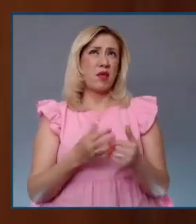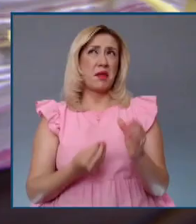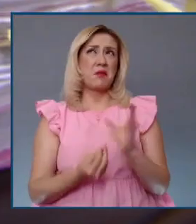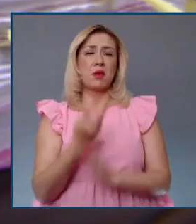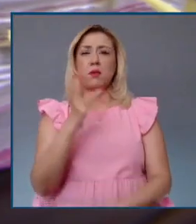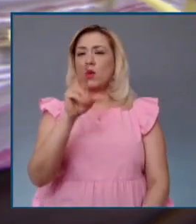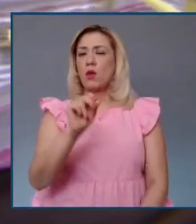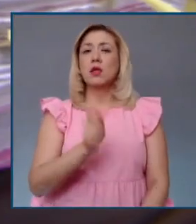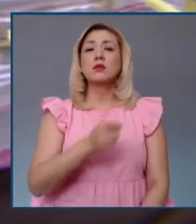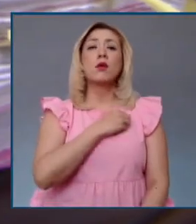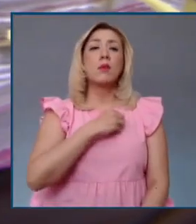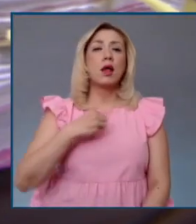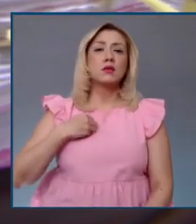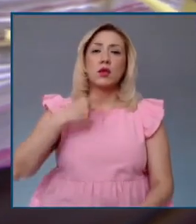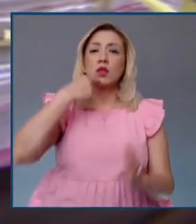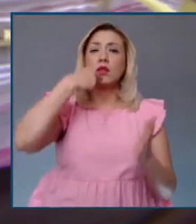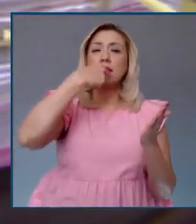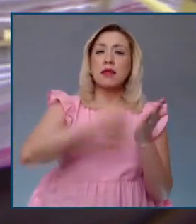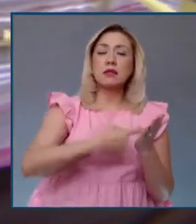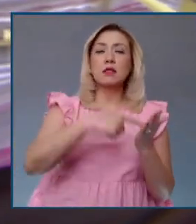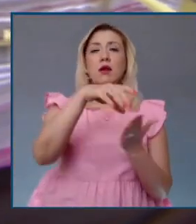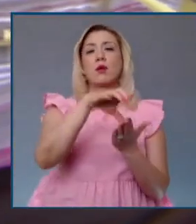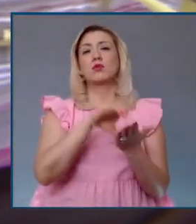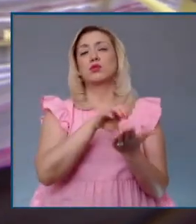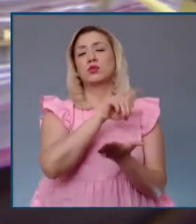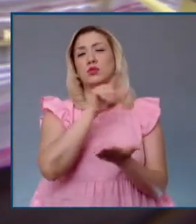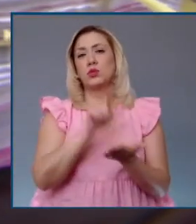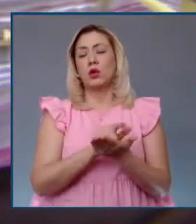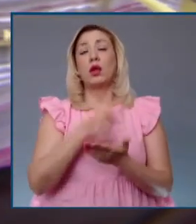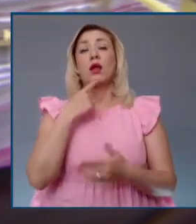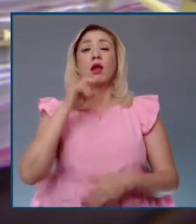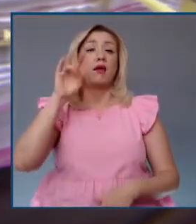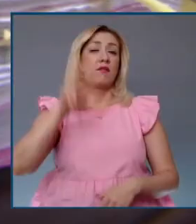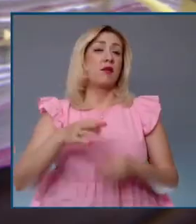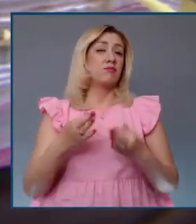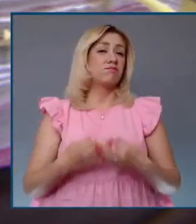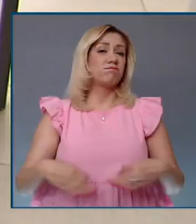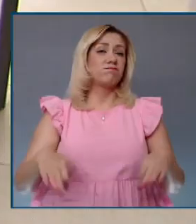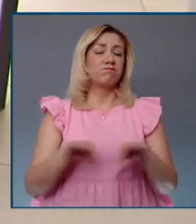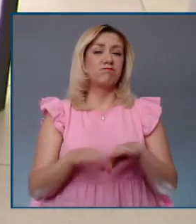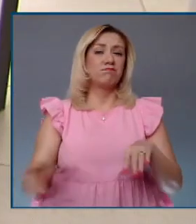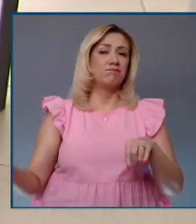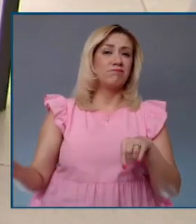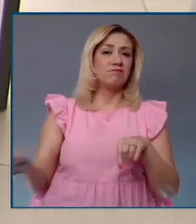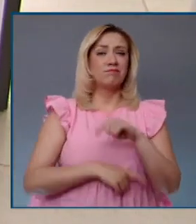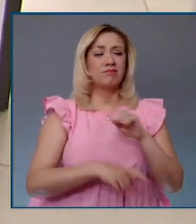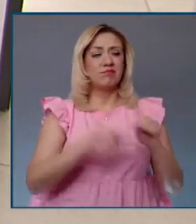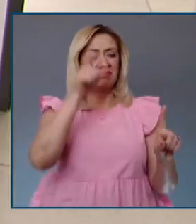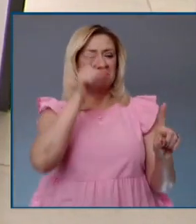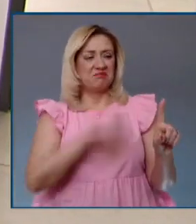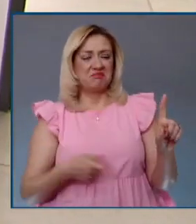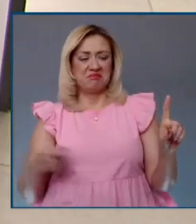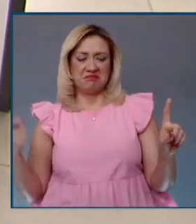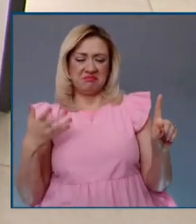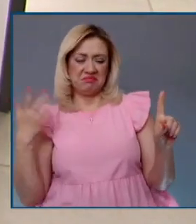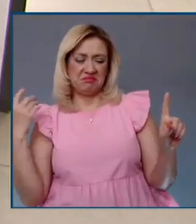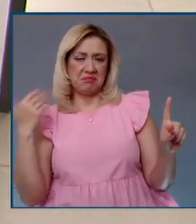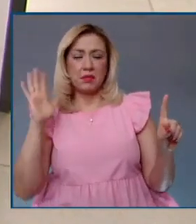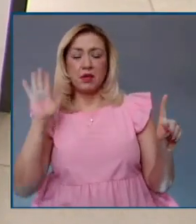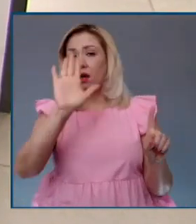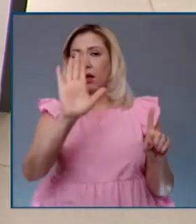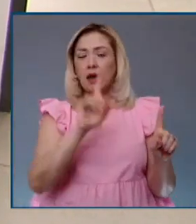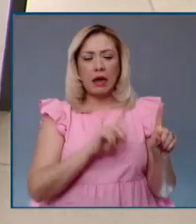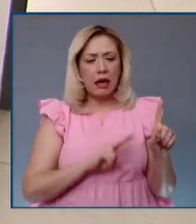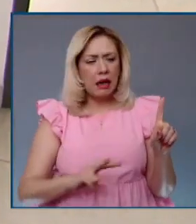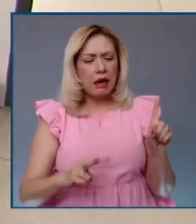constitucional. Para ello, dijo, es indispensable eliminar estereotipos y tomar en cuenta el contexto en el que se desarrollan los hechos